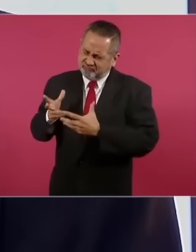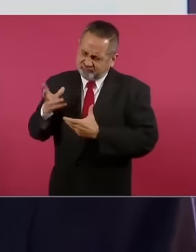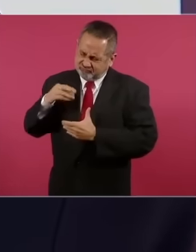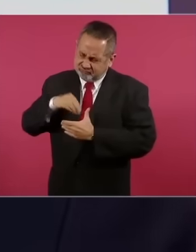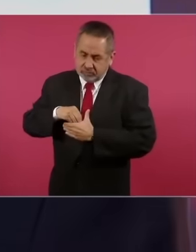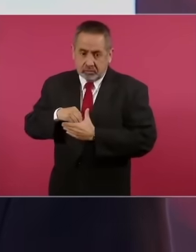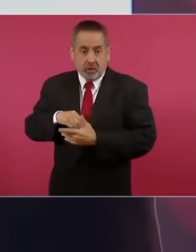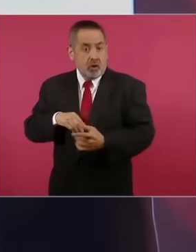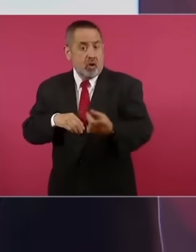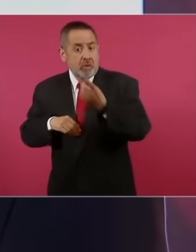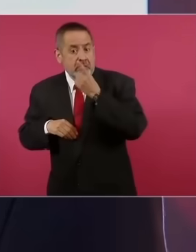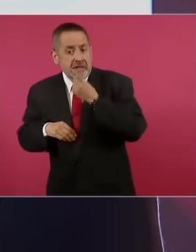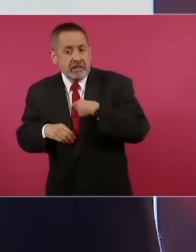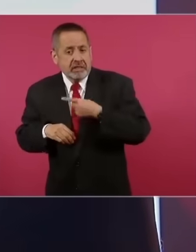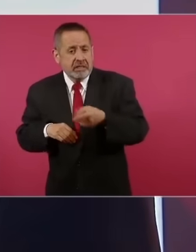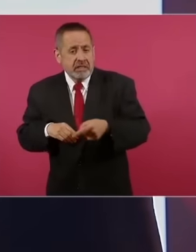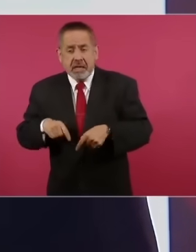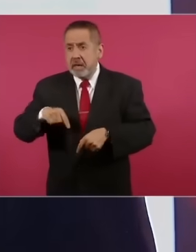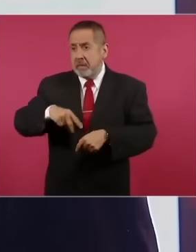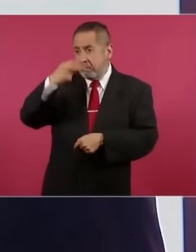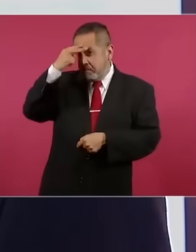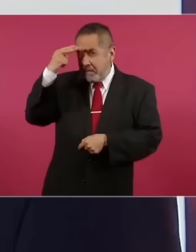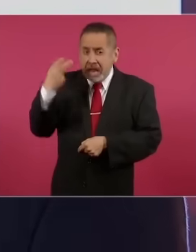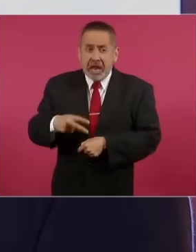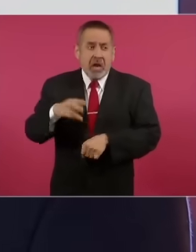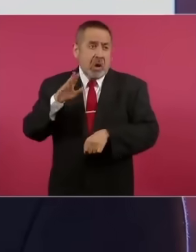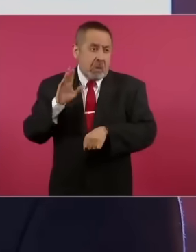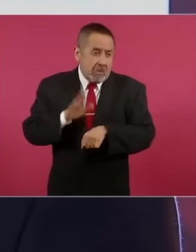Entonces, si tú me vienes a decir, ese es de los más